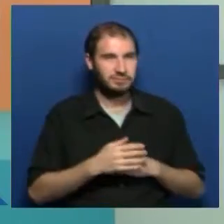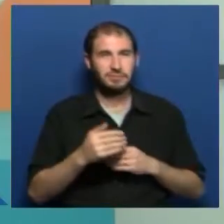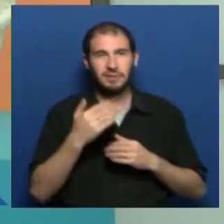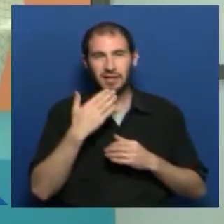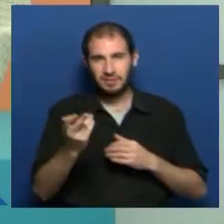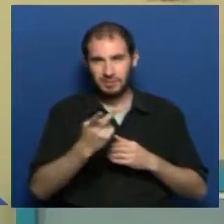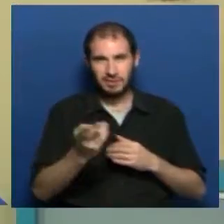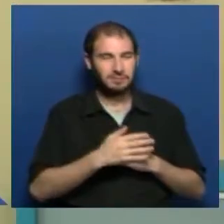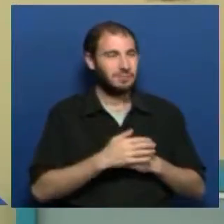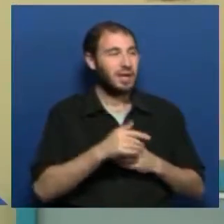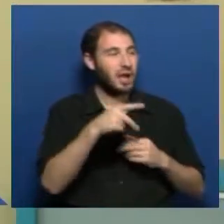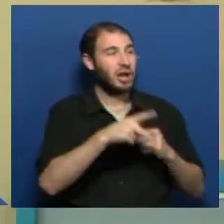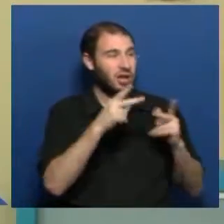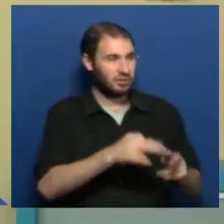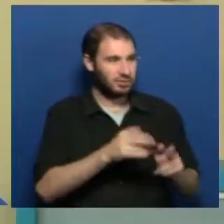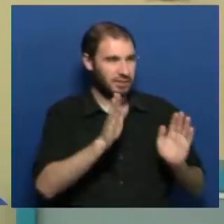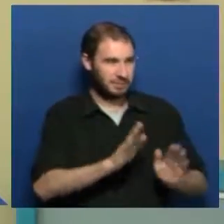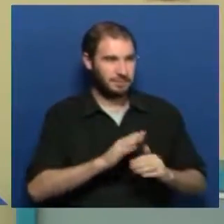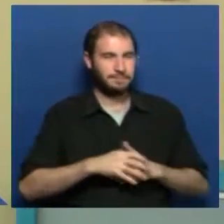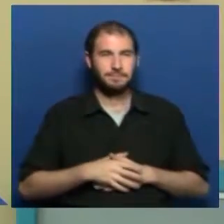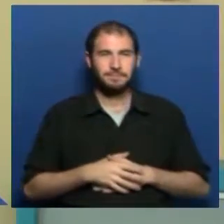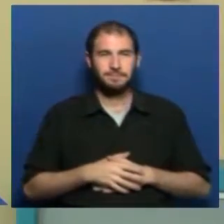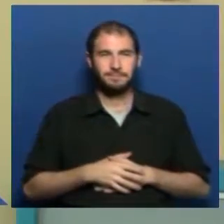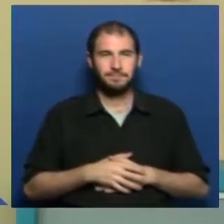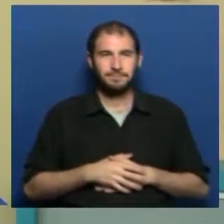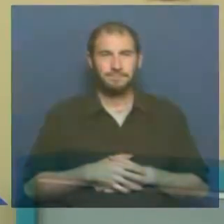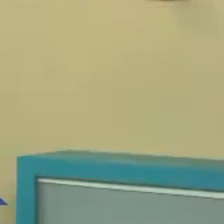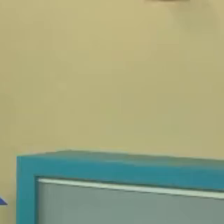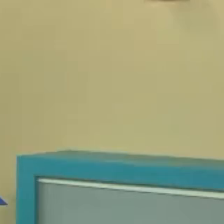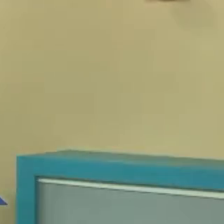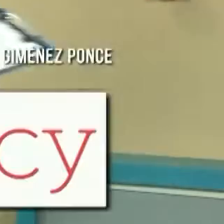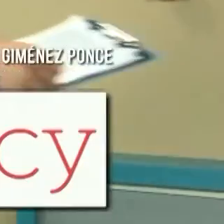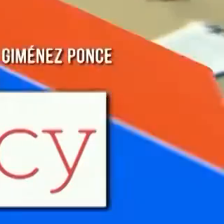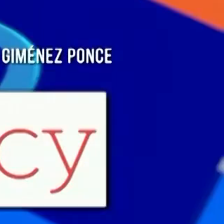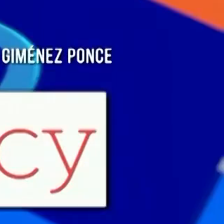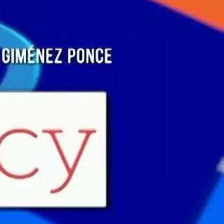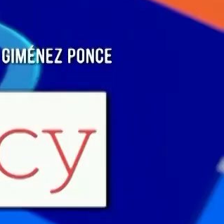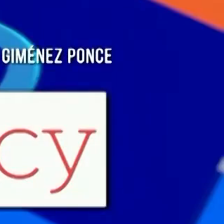al contrario, gracias a ustedes. Por favor, hacemos una pausa nosotros y ya venimos con más información.